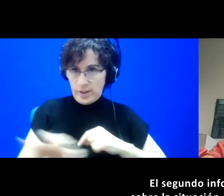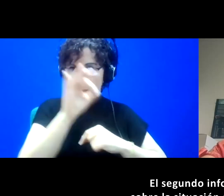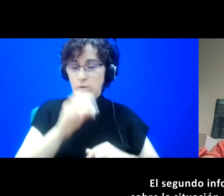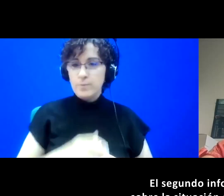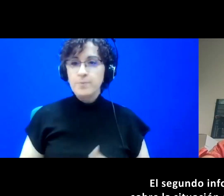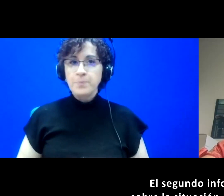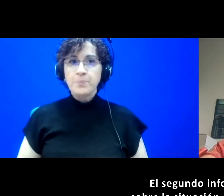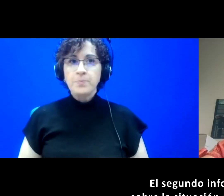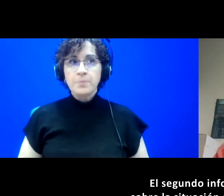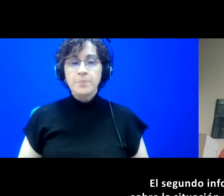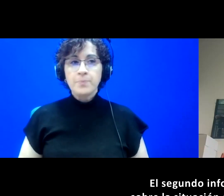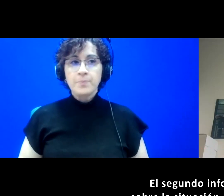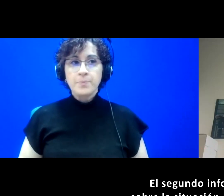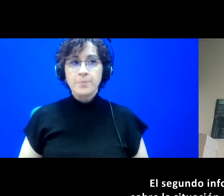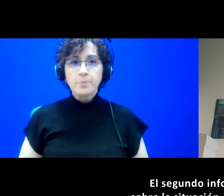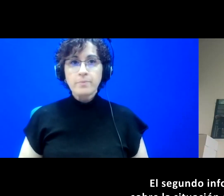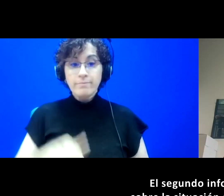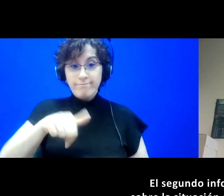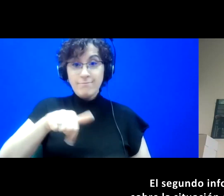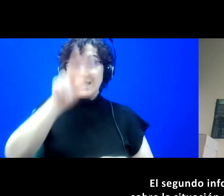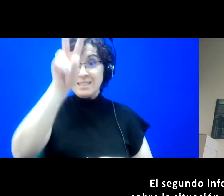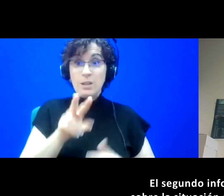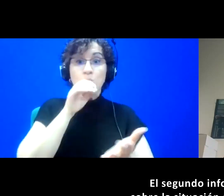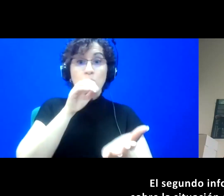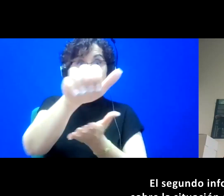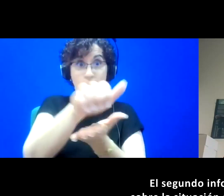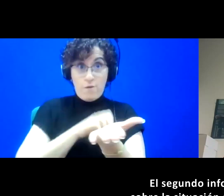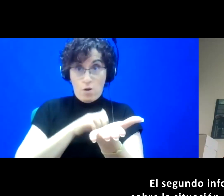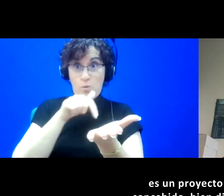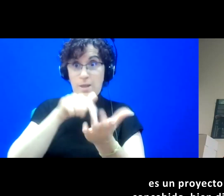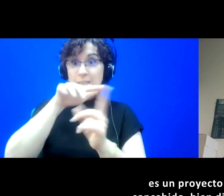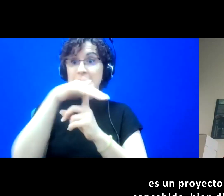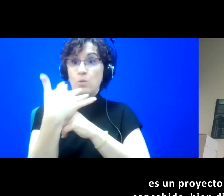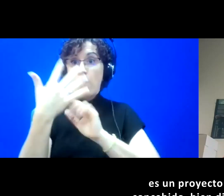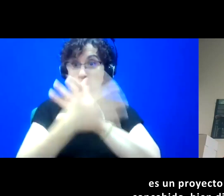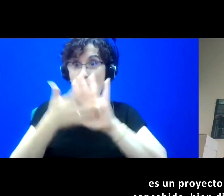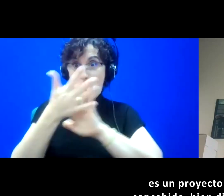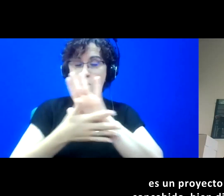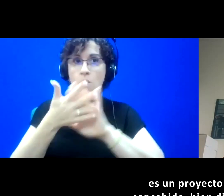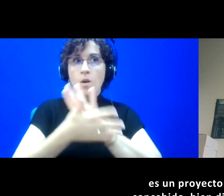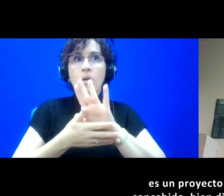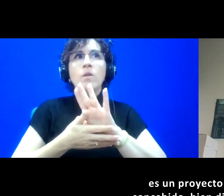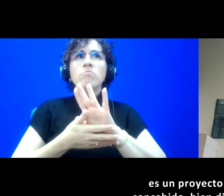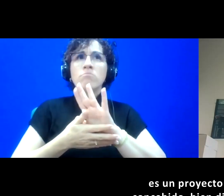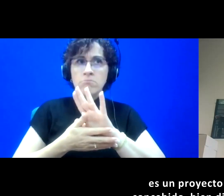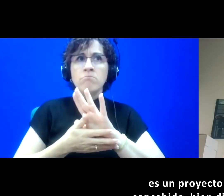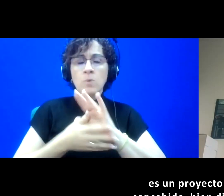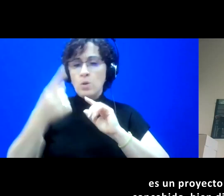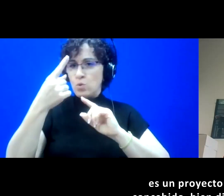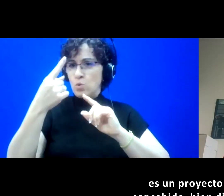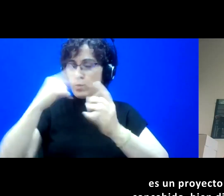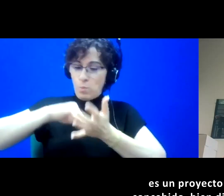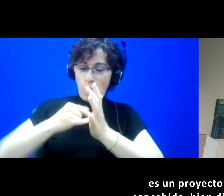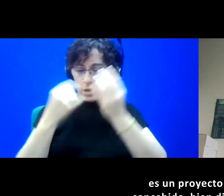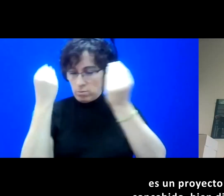El segundo informe sobre la situación de la LSE es un proyecto bien concebido,